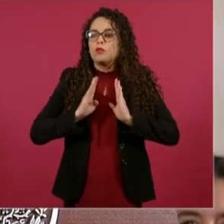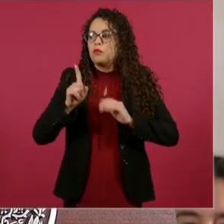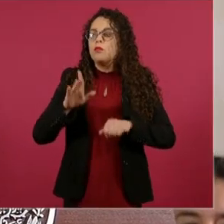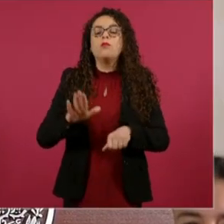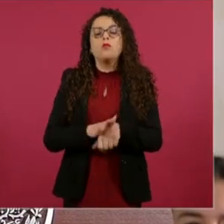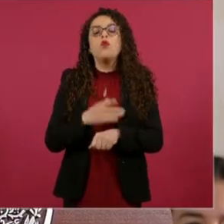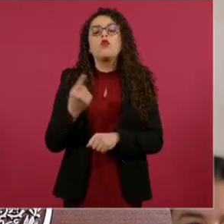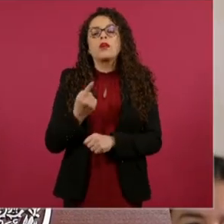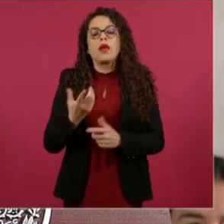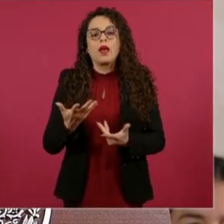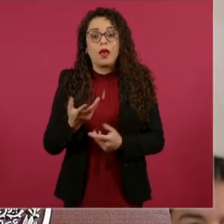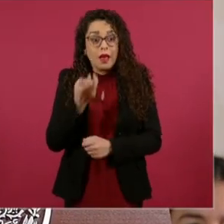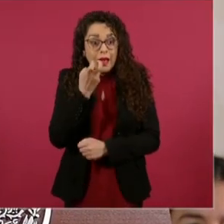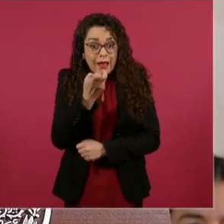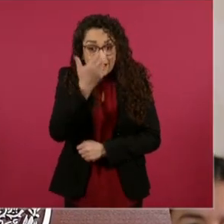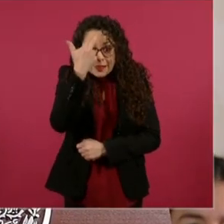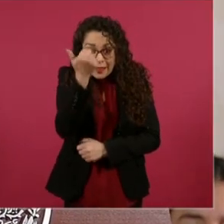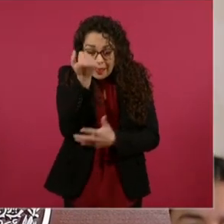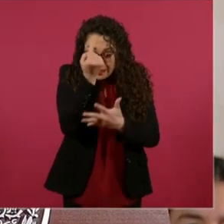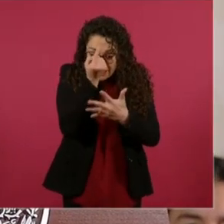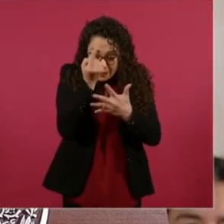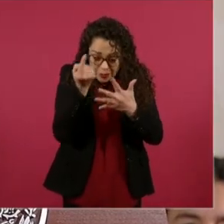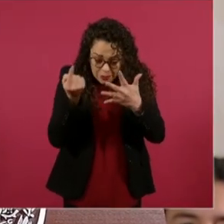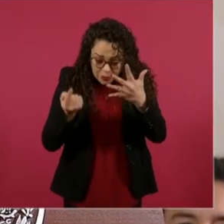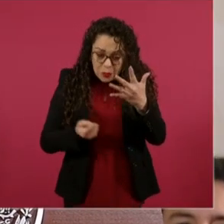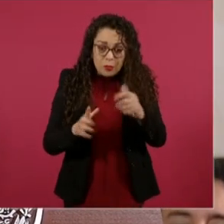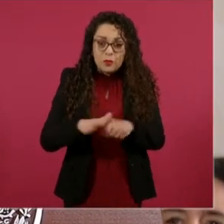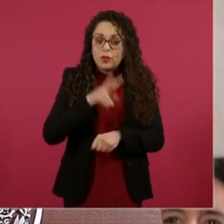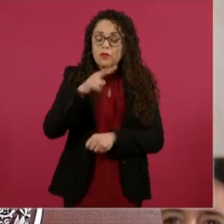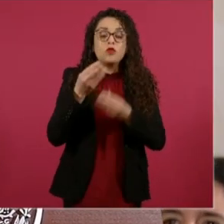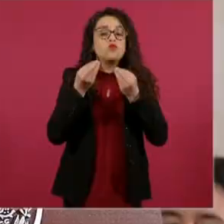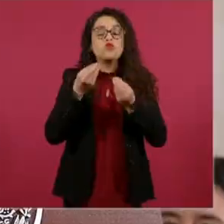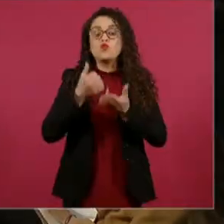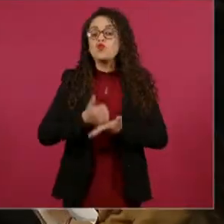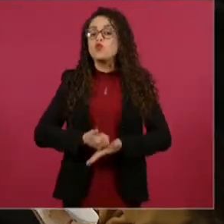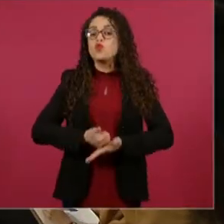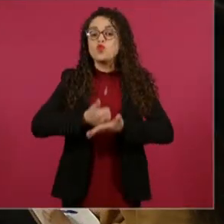militares, que nos ayudan muchísimo.